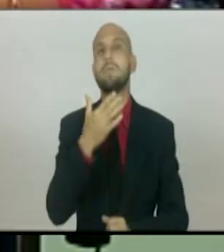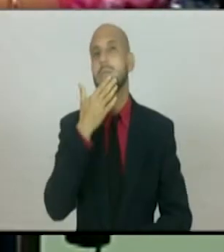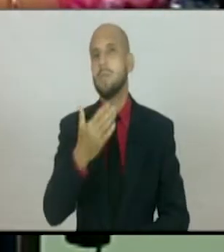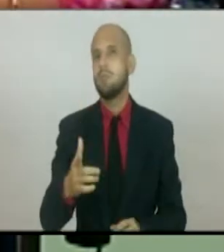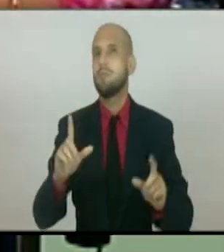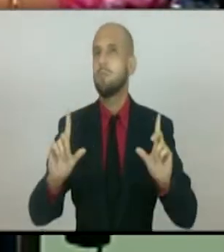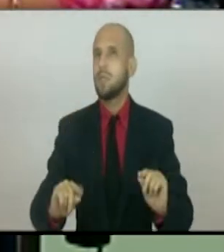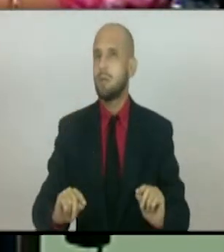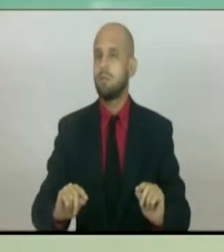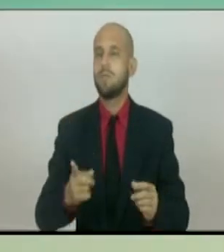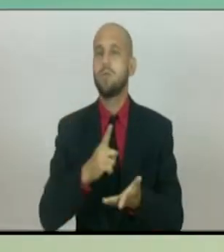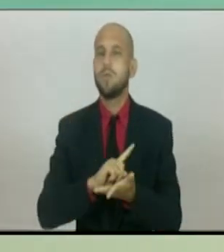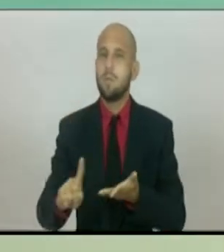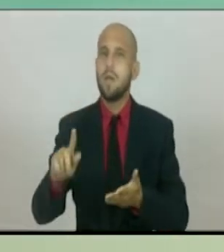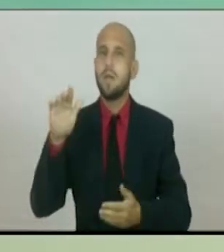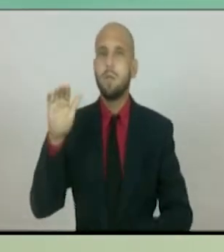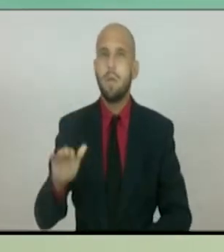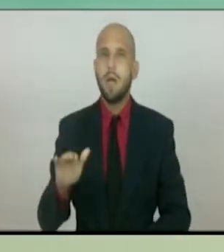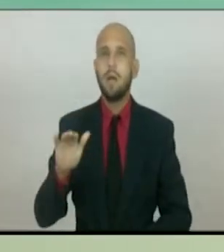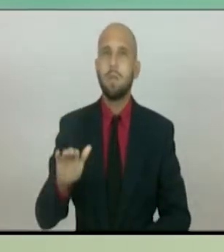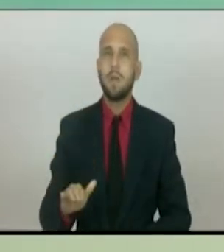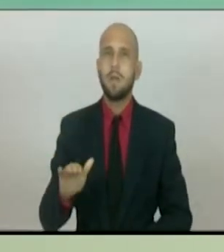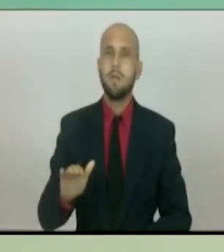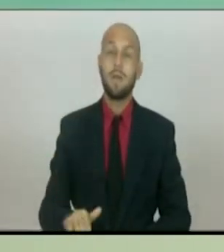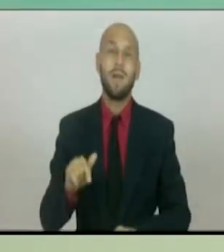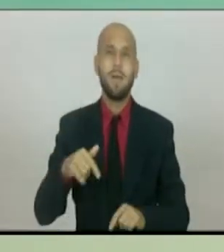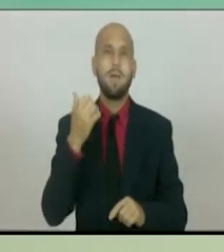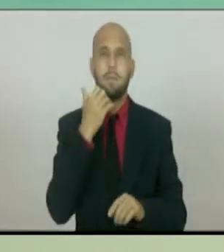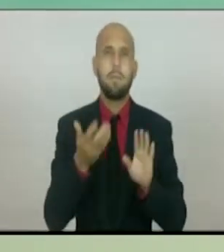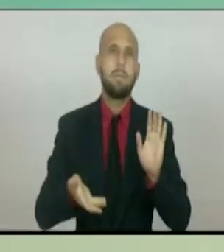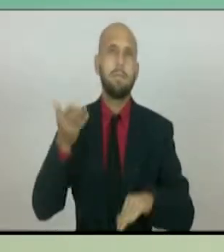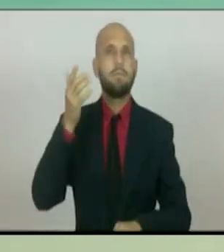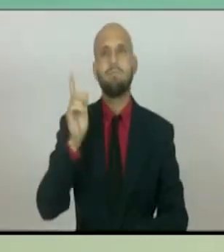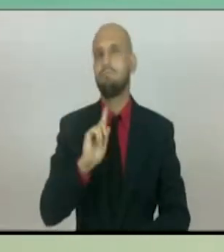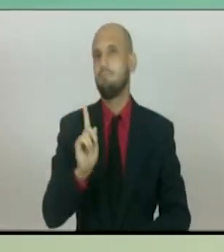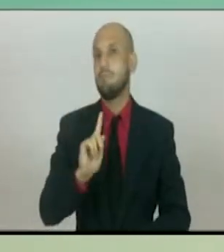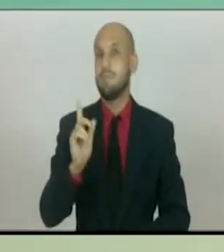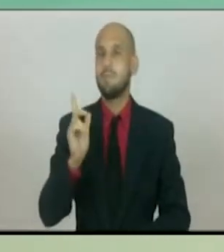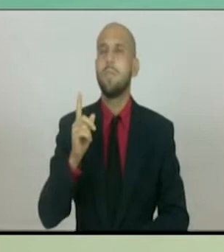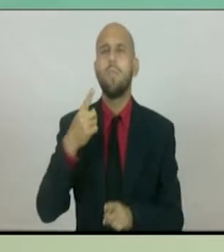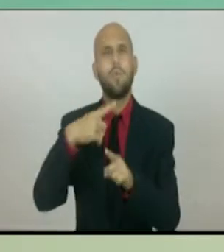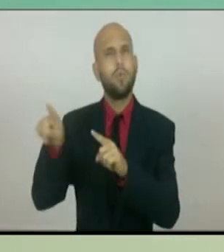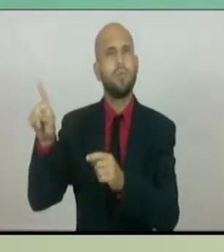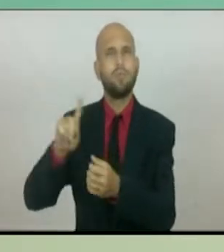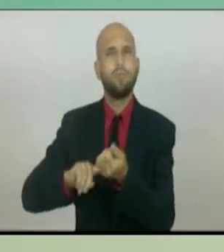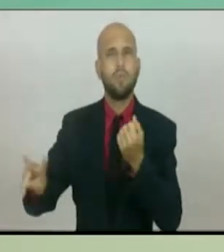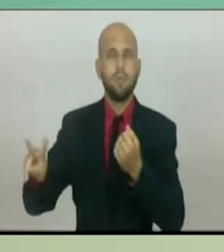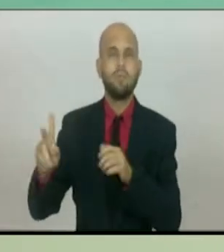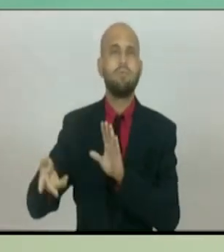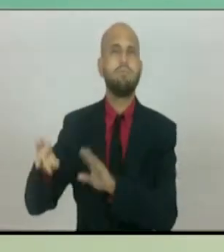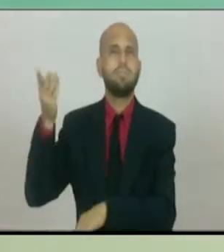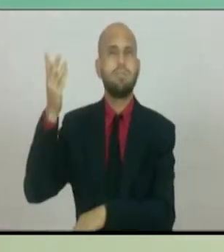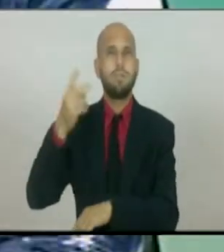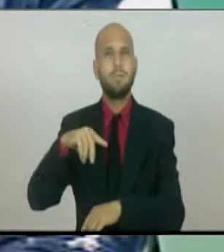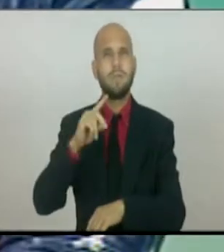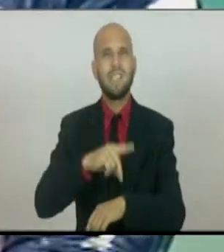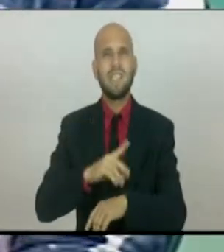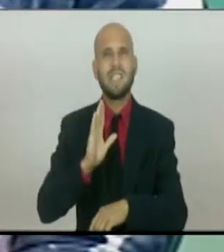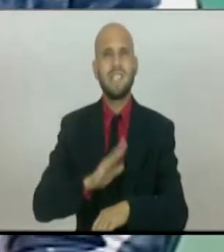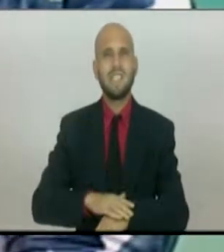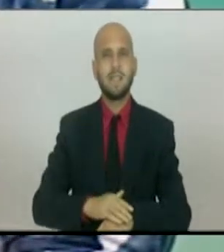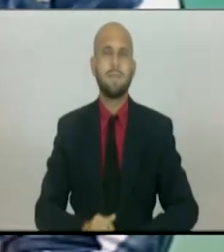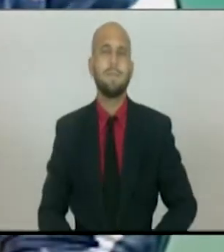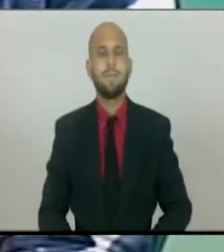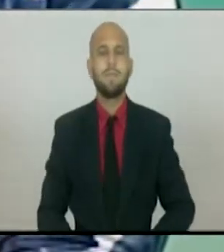progresiva de semana a semana, y ya hoy no somos la provincia que tiene la situación más compleja de, del país con respecto al dengue. Las enfermedades